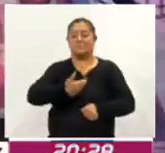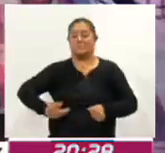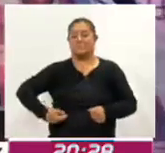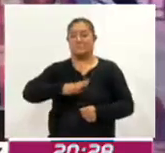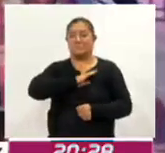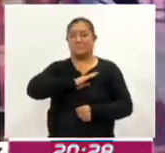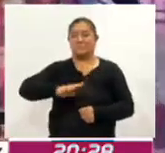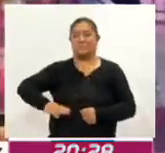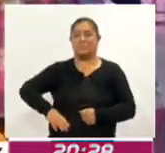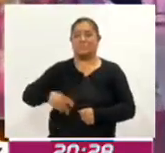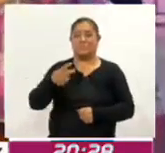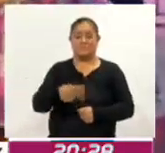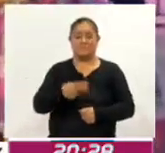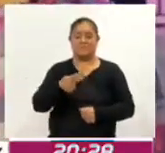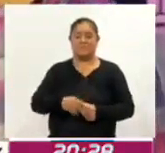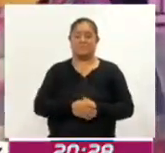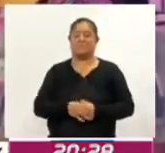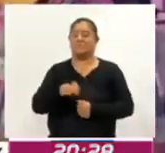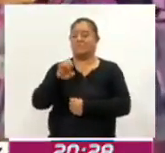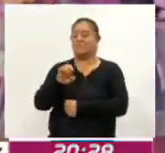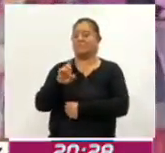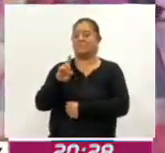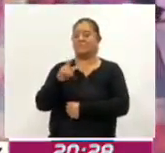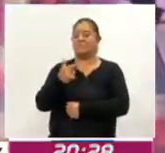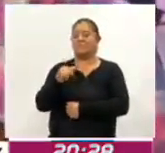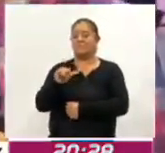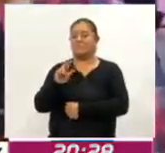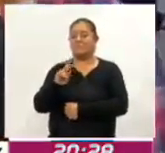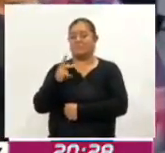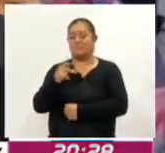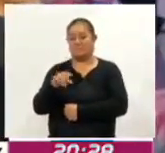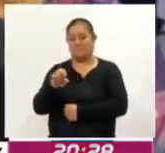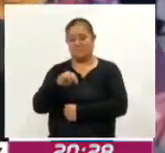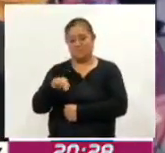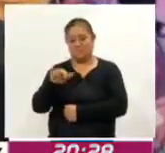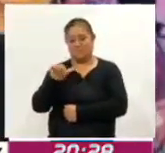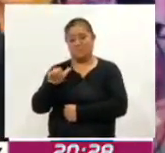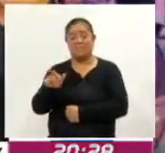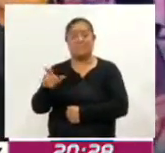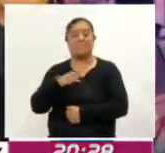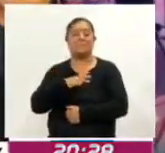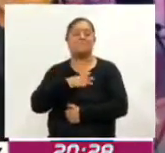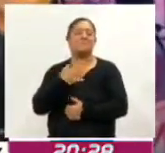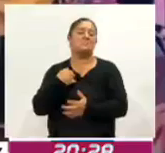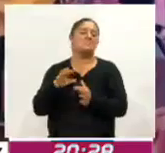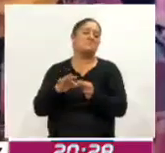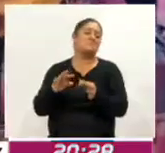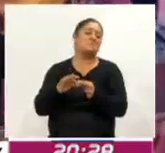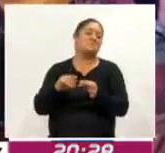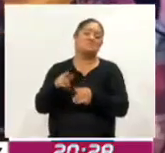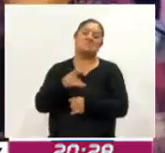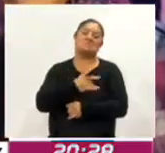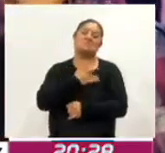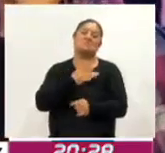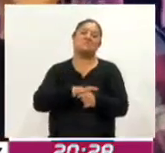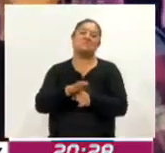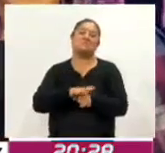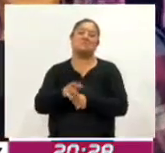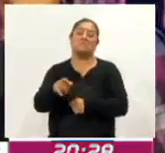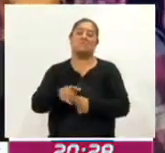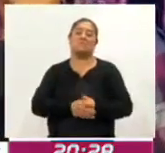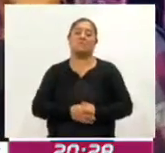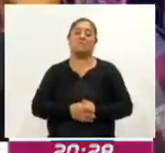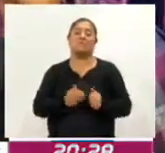de Calpulalpan, Edgar Peña, quien nos va a platicar un poco qué le parece este ambiente, además de que a través de